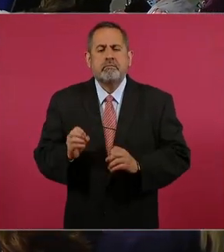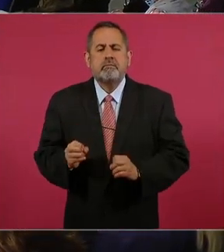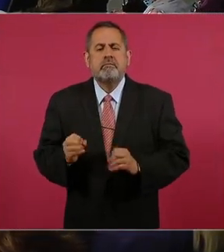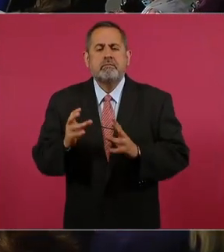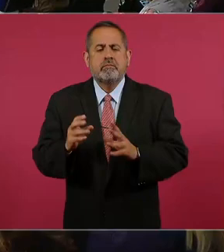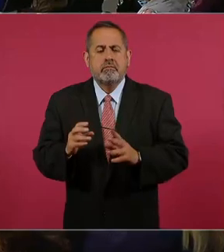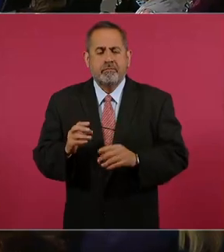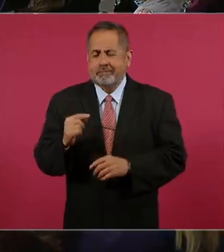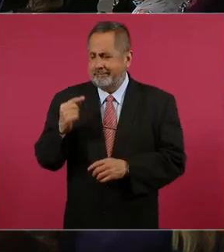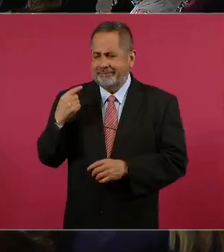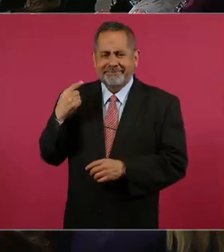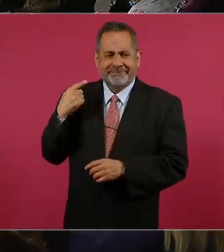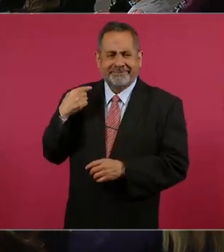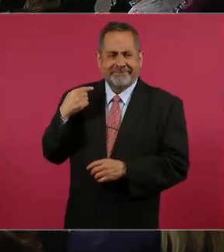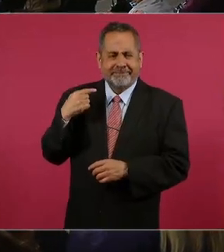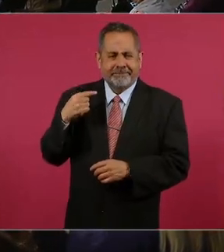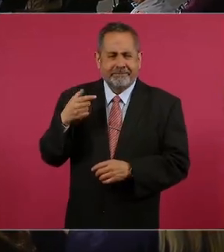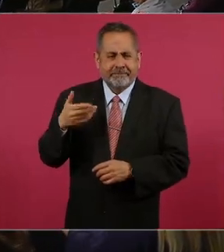acaban de